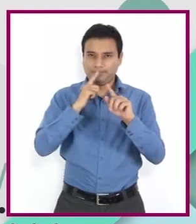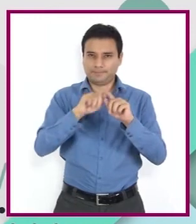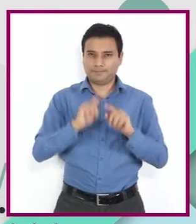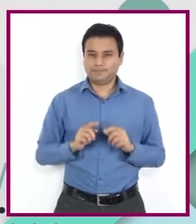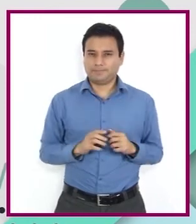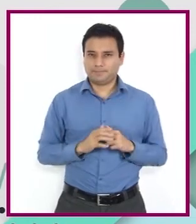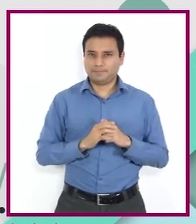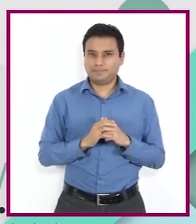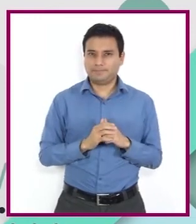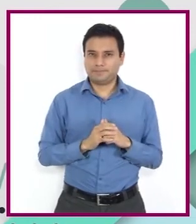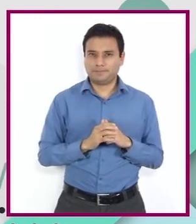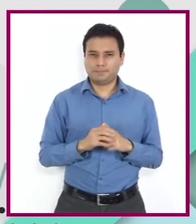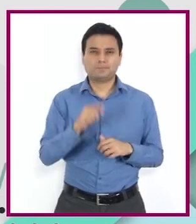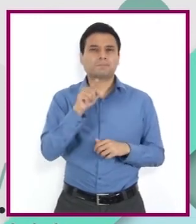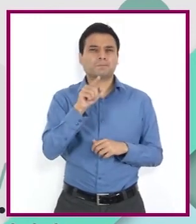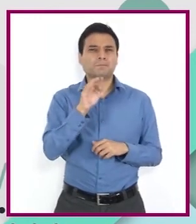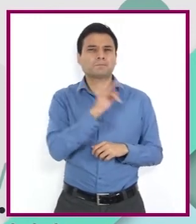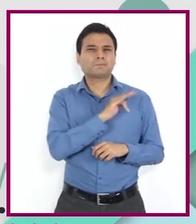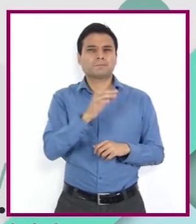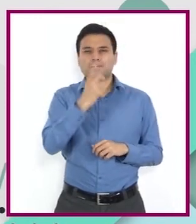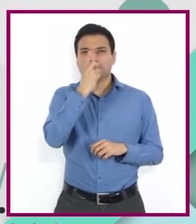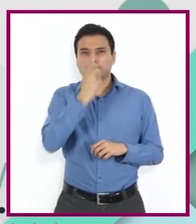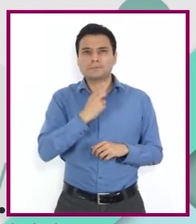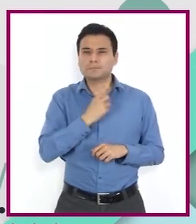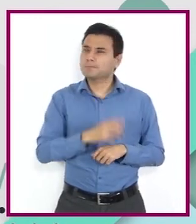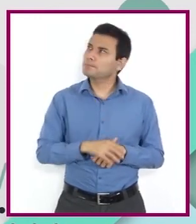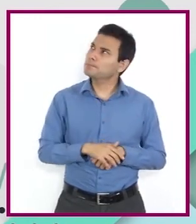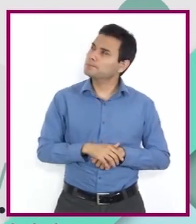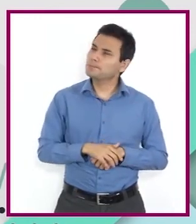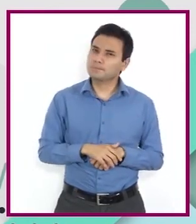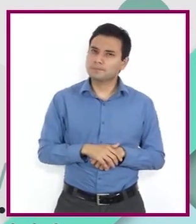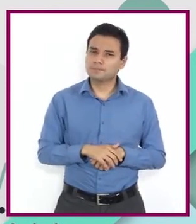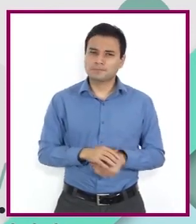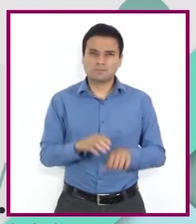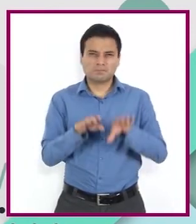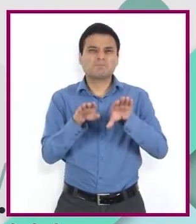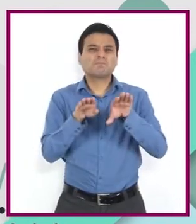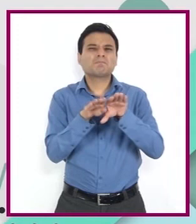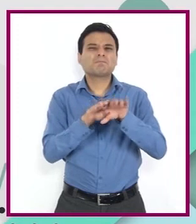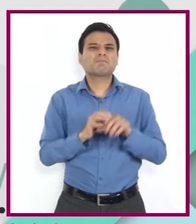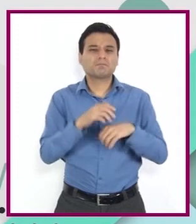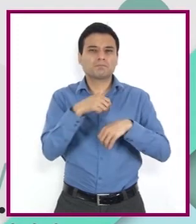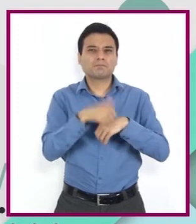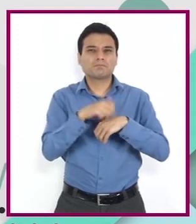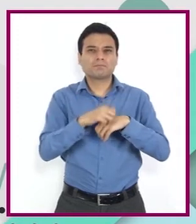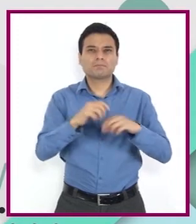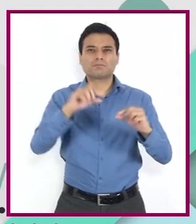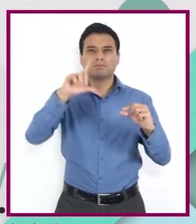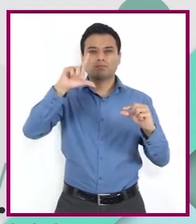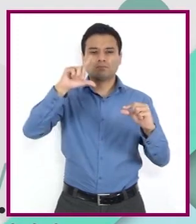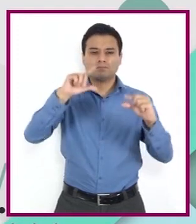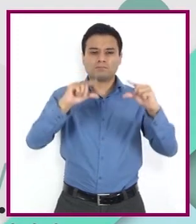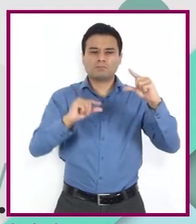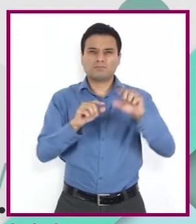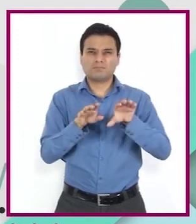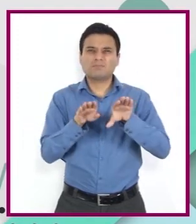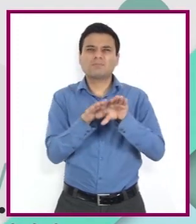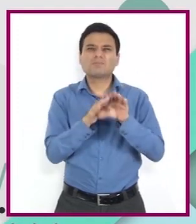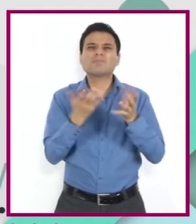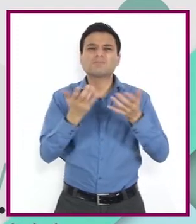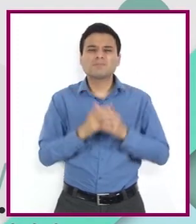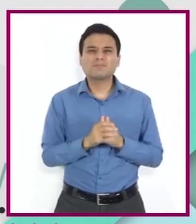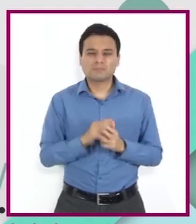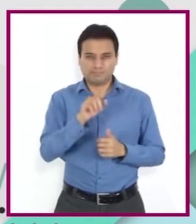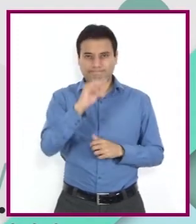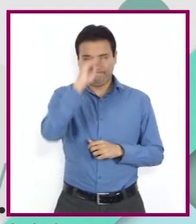estos, ¿pueden justificar por qué están relacionados de manera inversamente proporcional? Tomen un momento para pensar